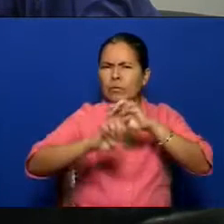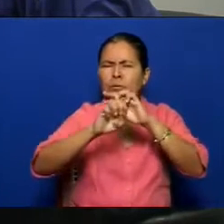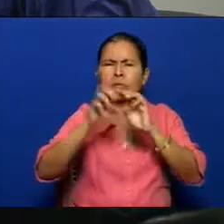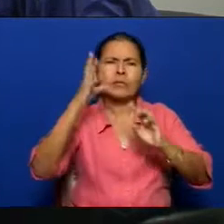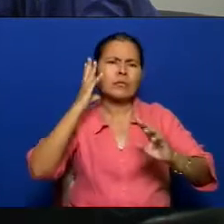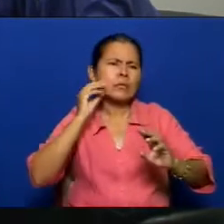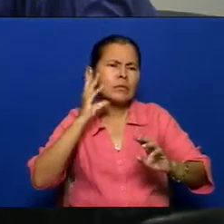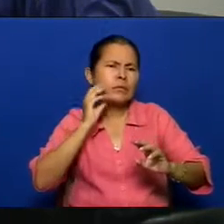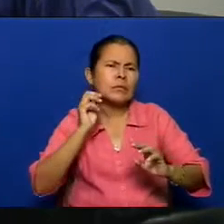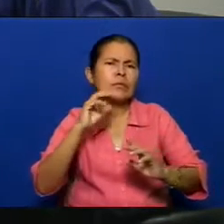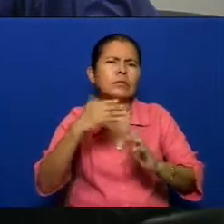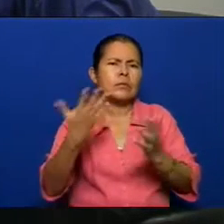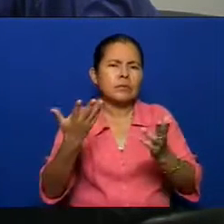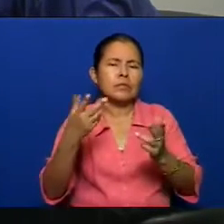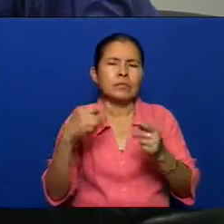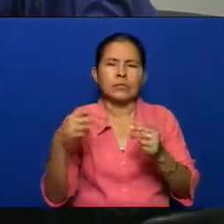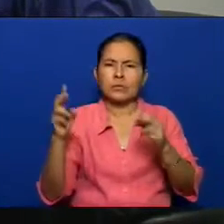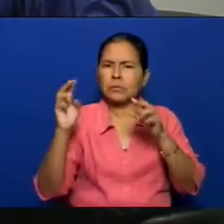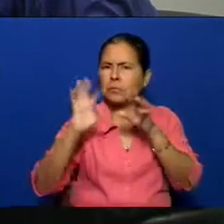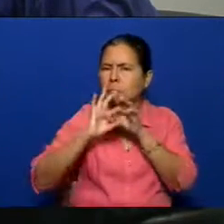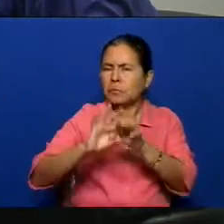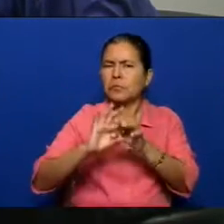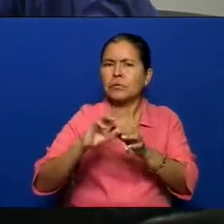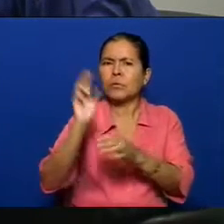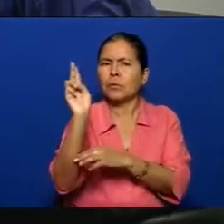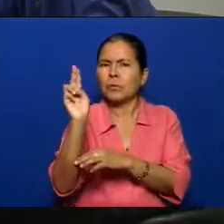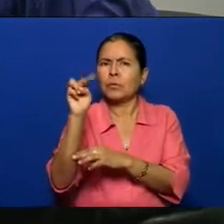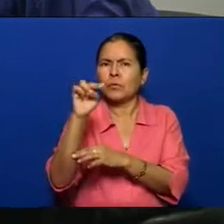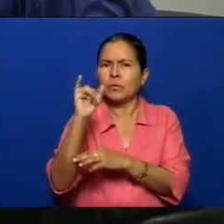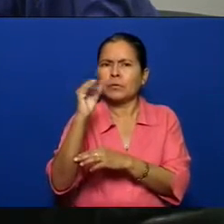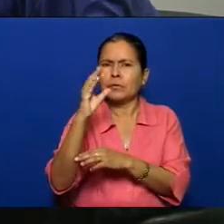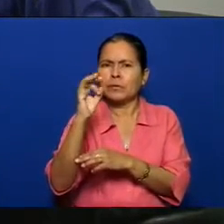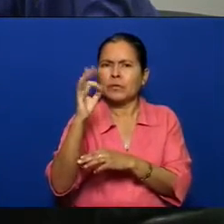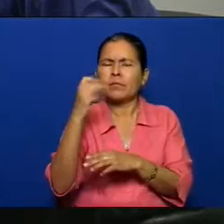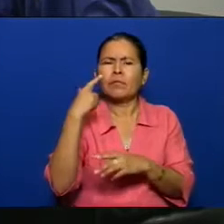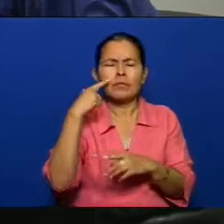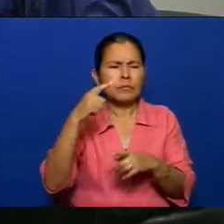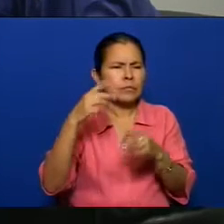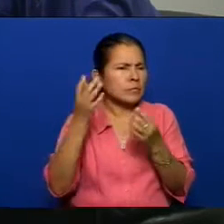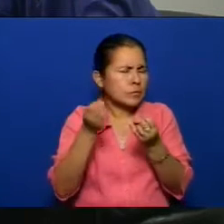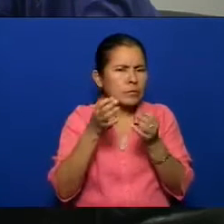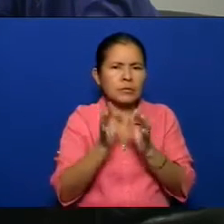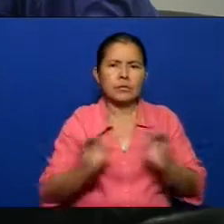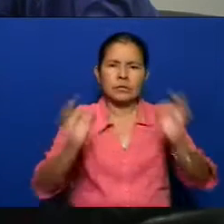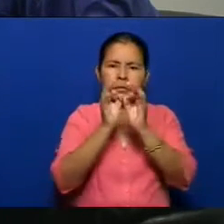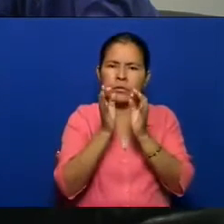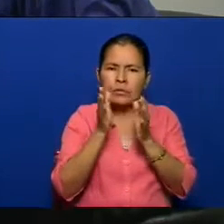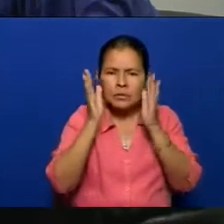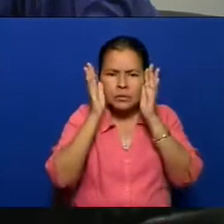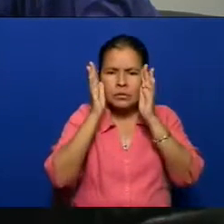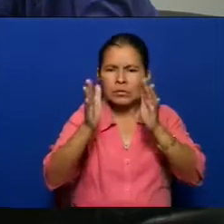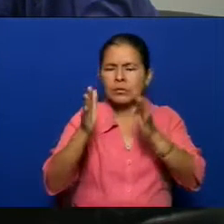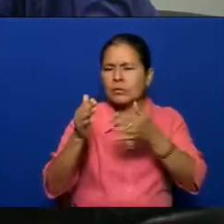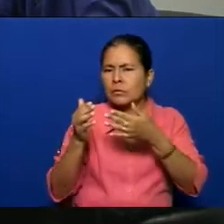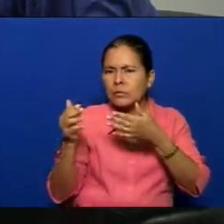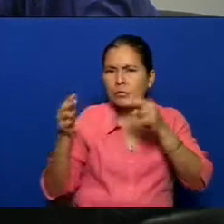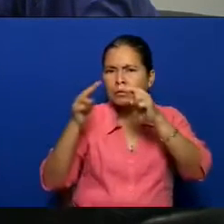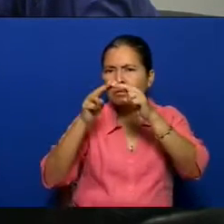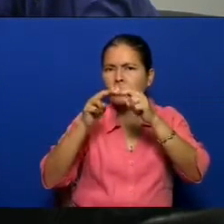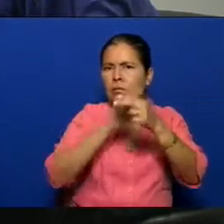Interesantísimo cómo hemos podido dar una asistencia técnica para que los ministerios de Hacienda o Finanzas